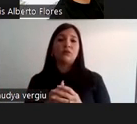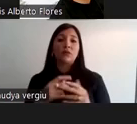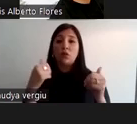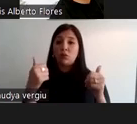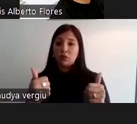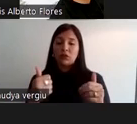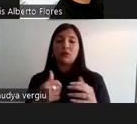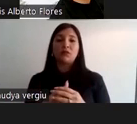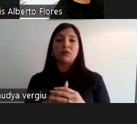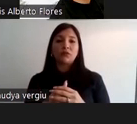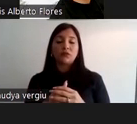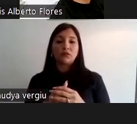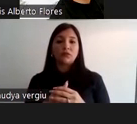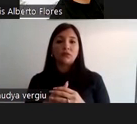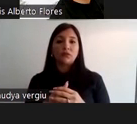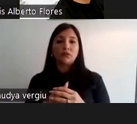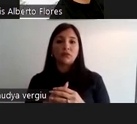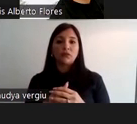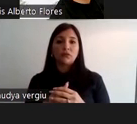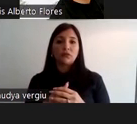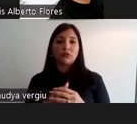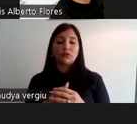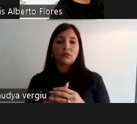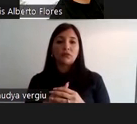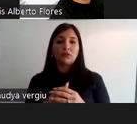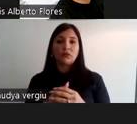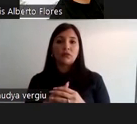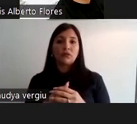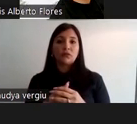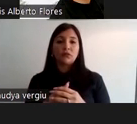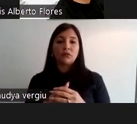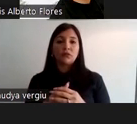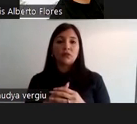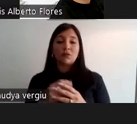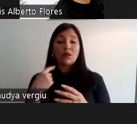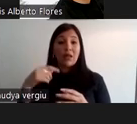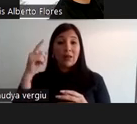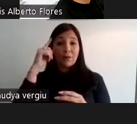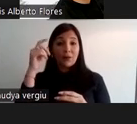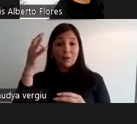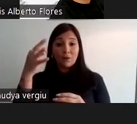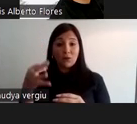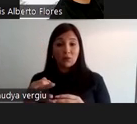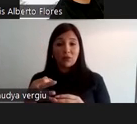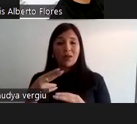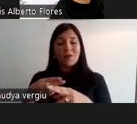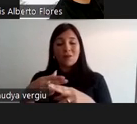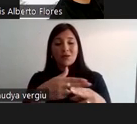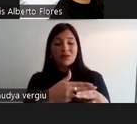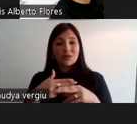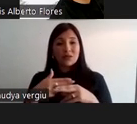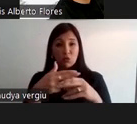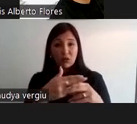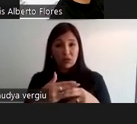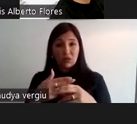y eficiente y además de segura un tema tomar un tema que hay que considerar es que cuando hablemos de la bioseguridad como